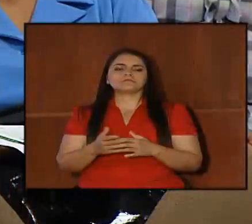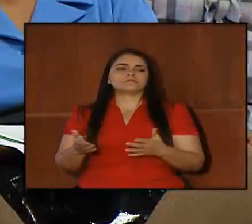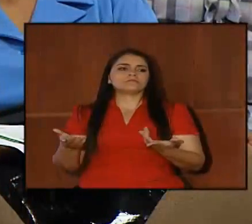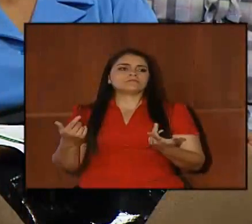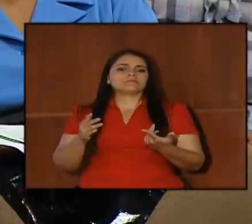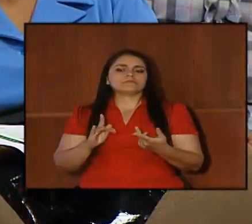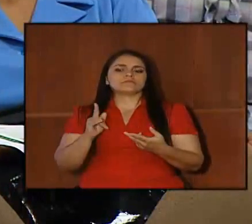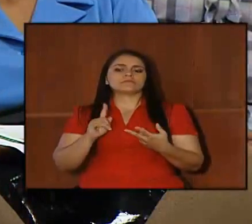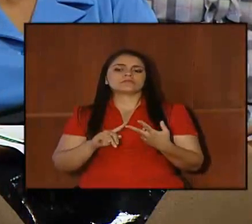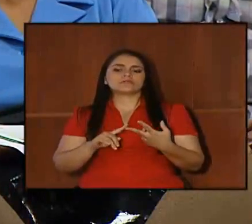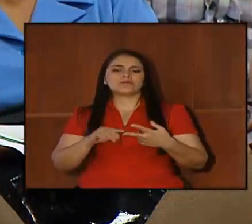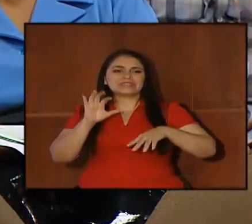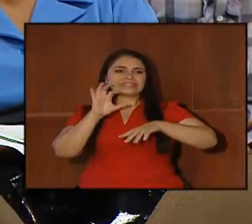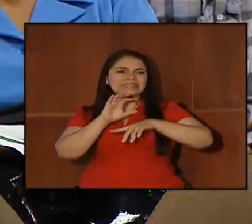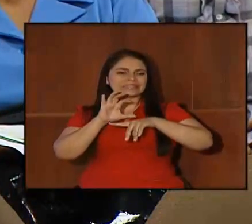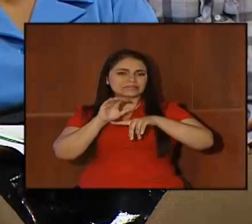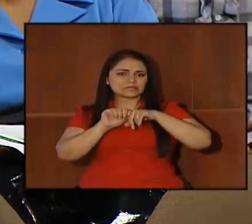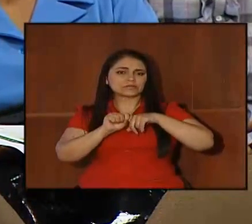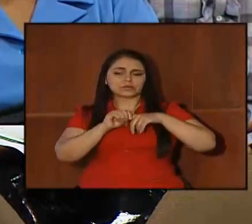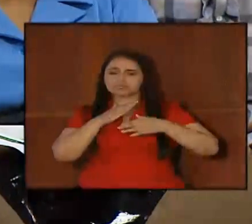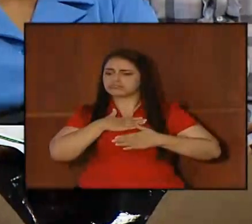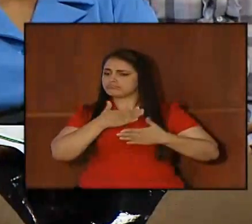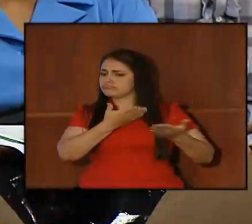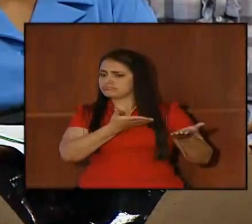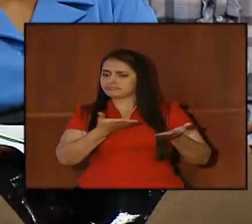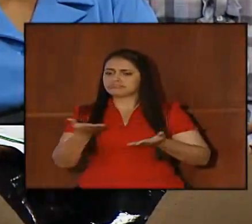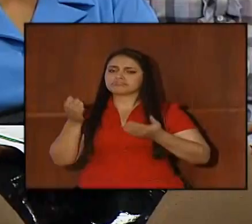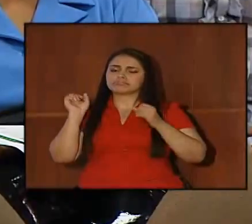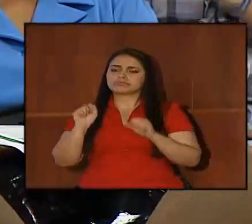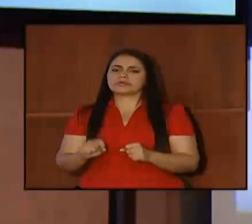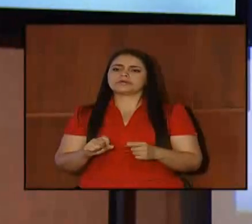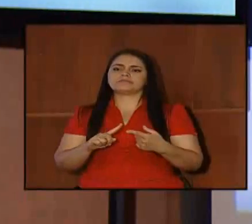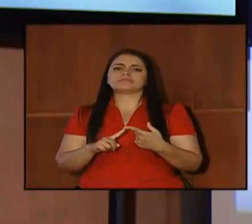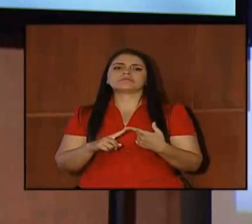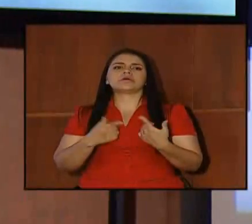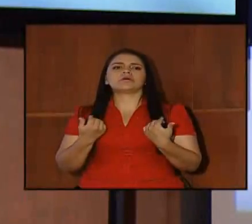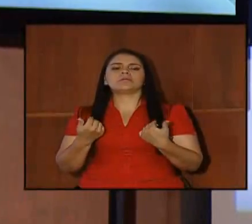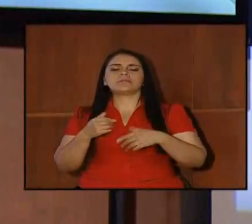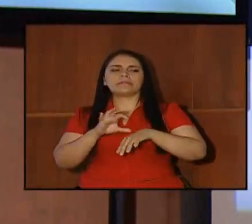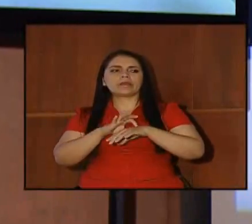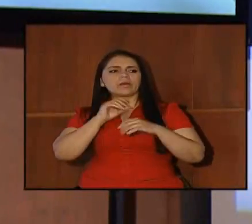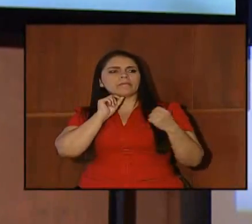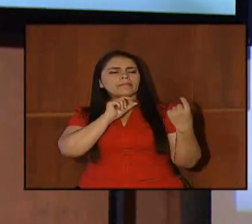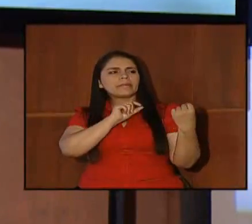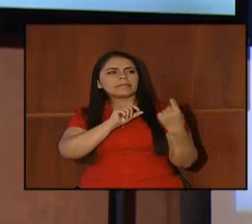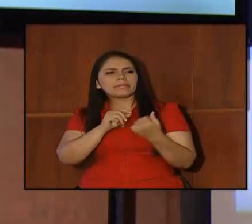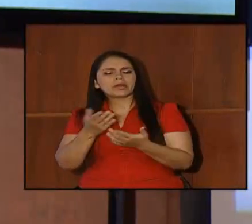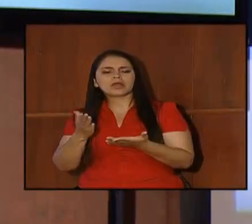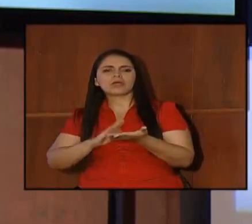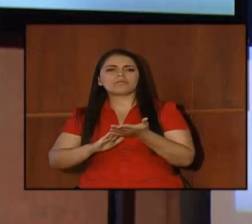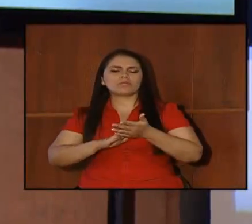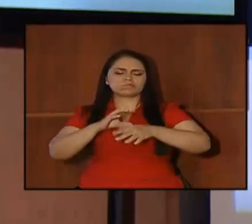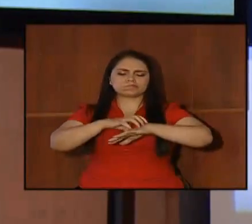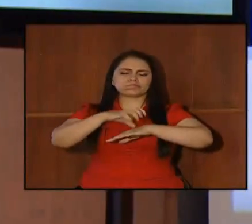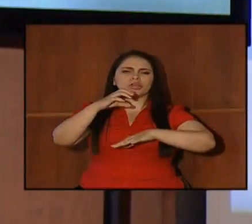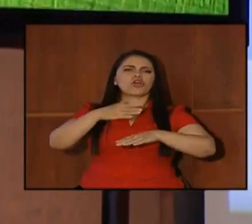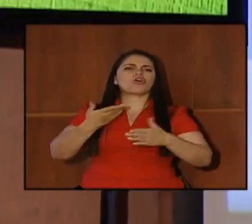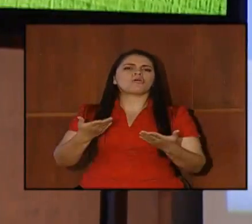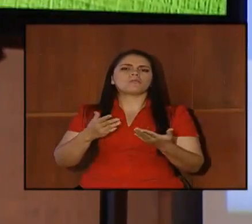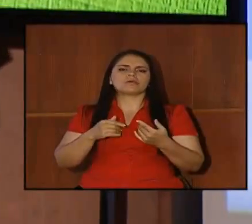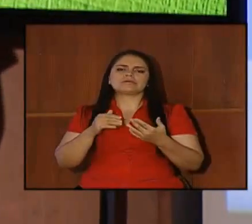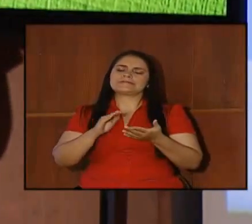solicitar pues la cita para la valoración de su herida, la valoración de la herida del paciente y dar un